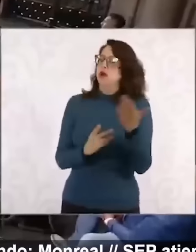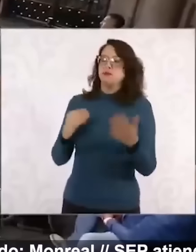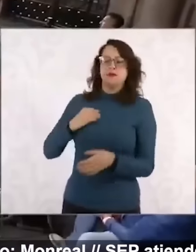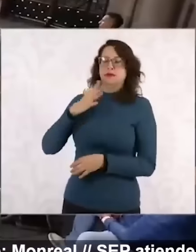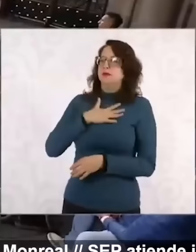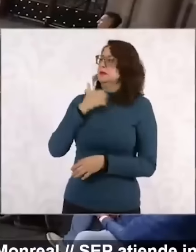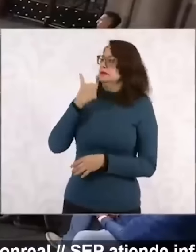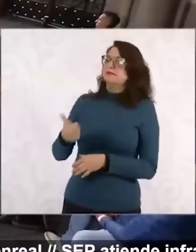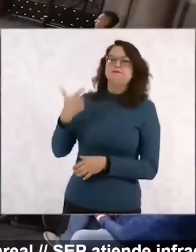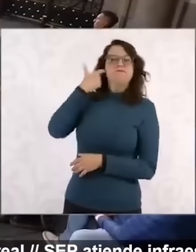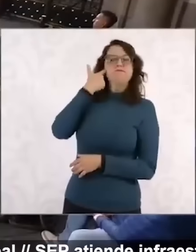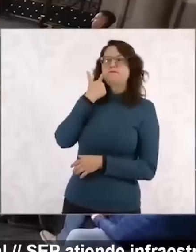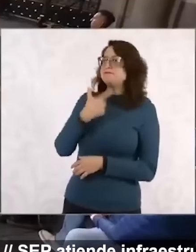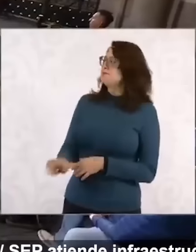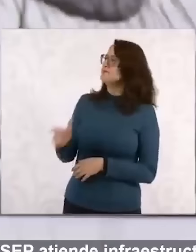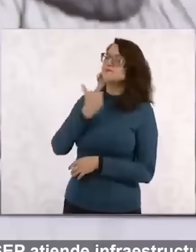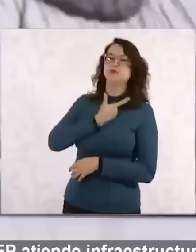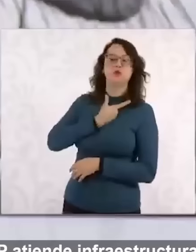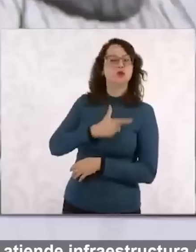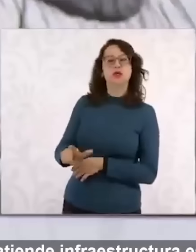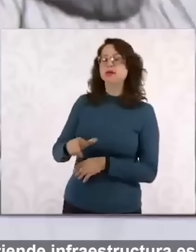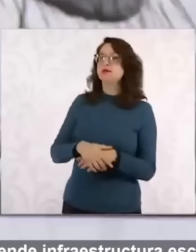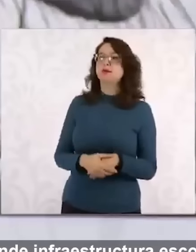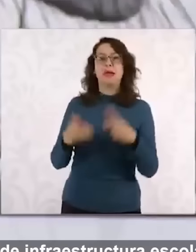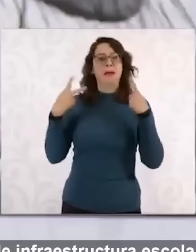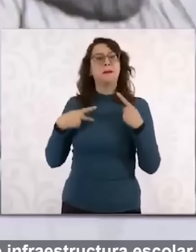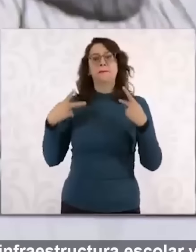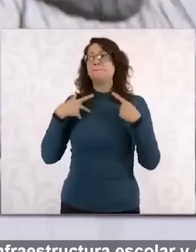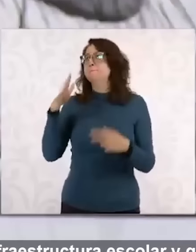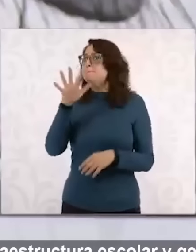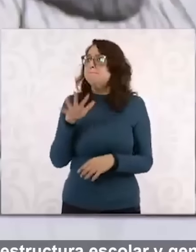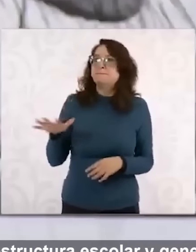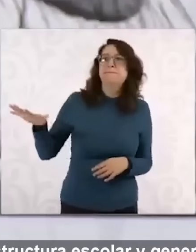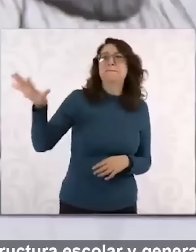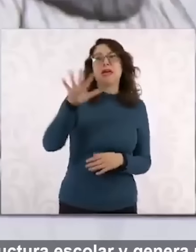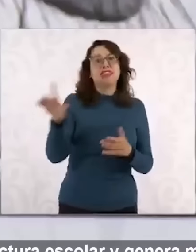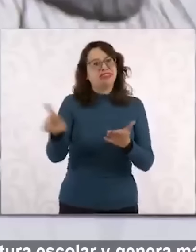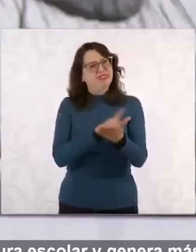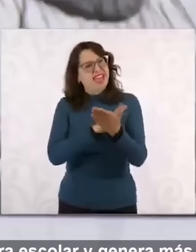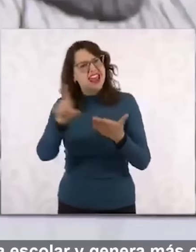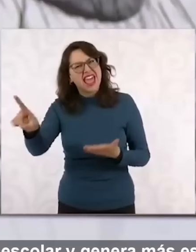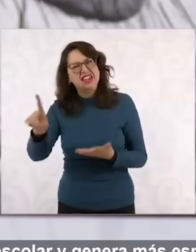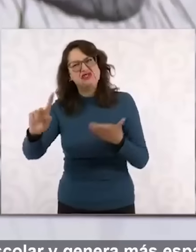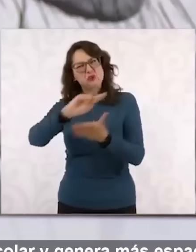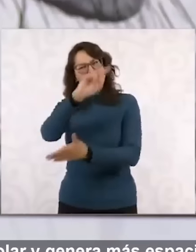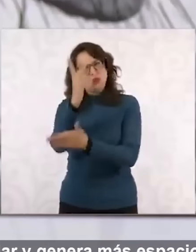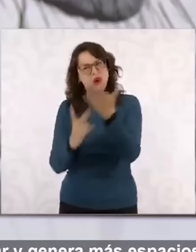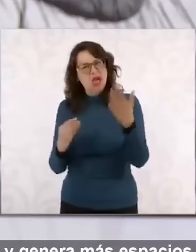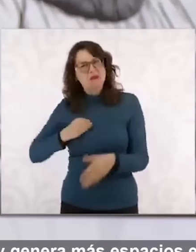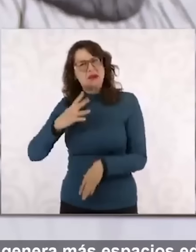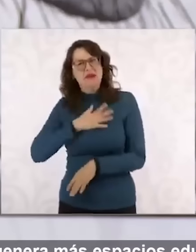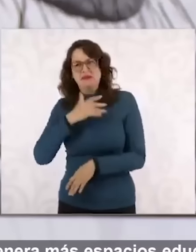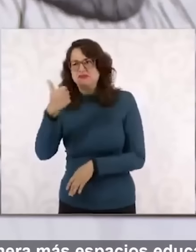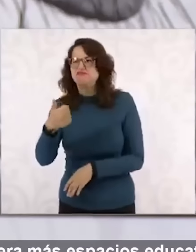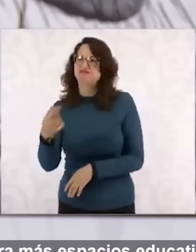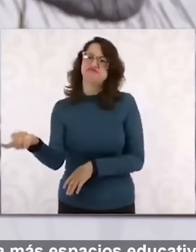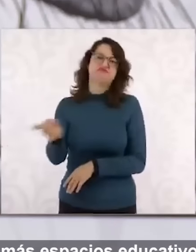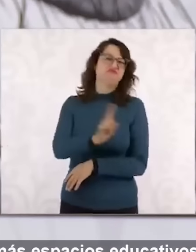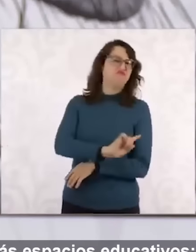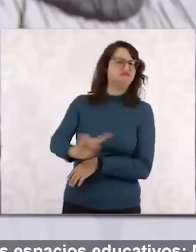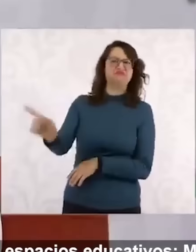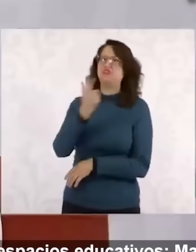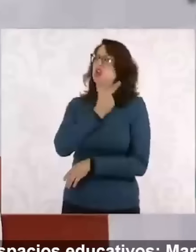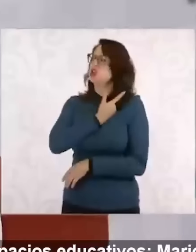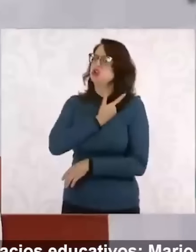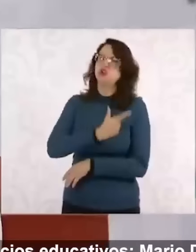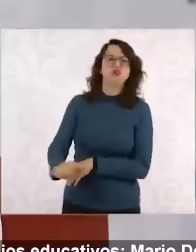bienestar. No les parece que el pueblo de México tenga derecho a los programas de bienestar.